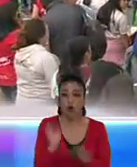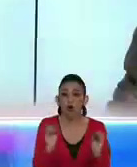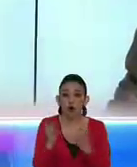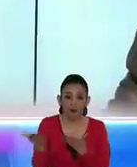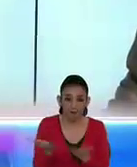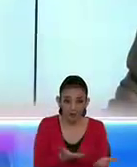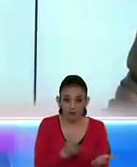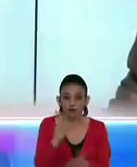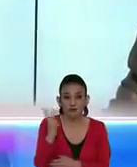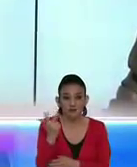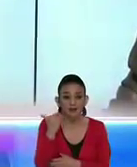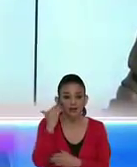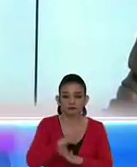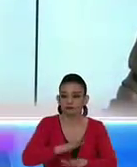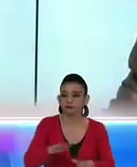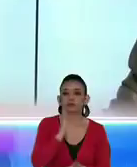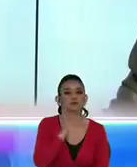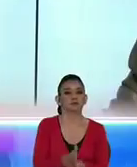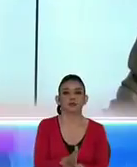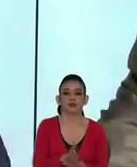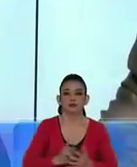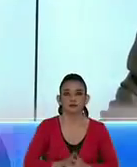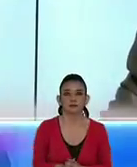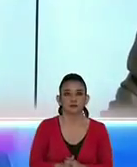Y pedimos que haya un